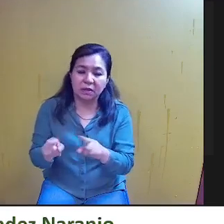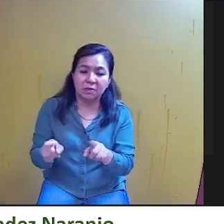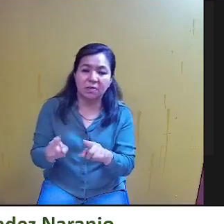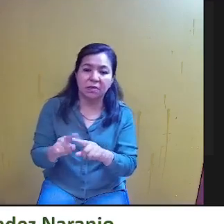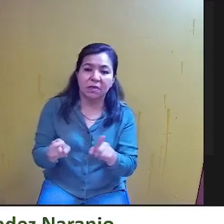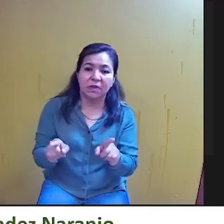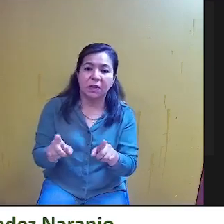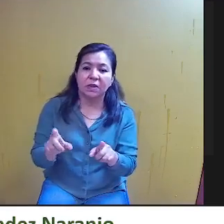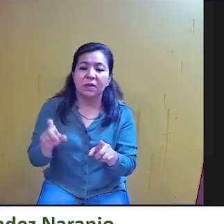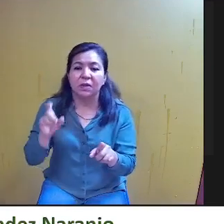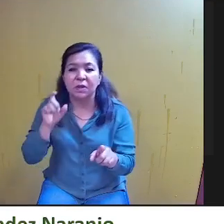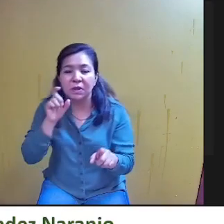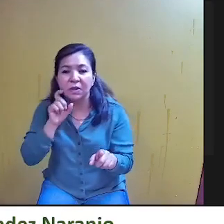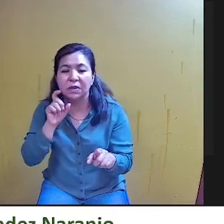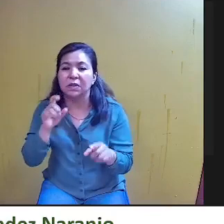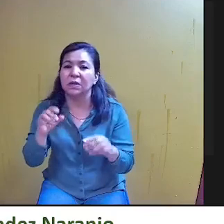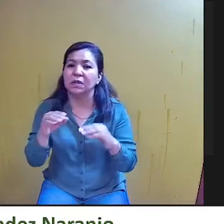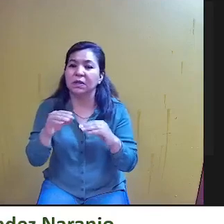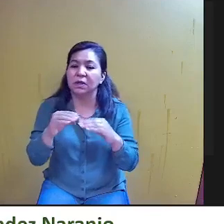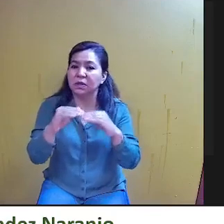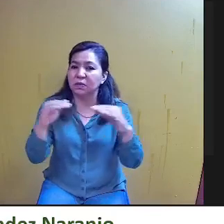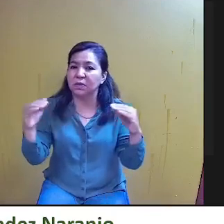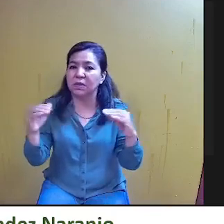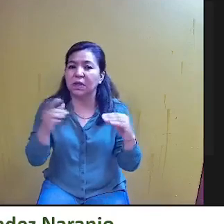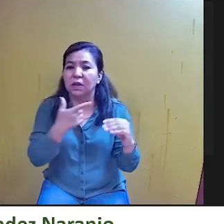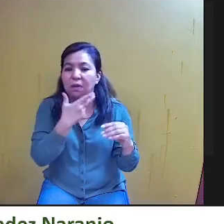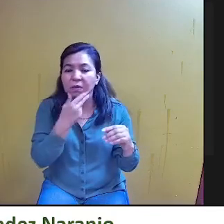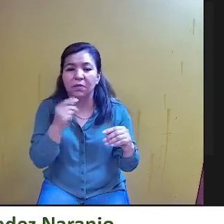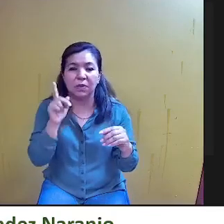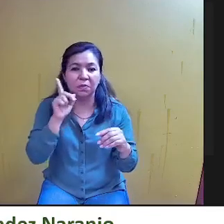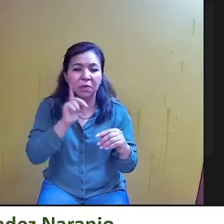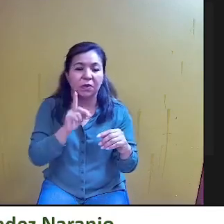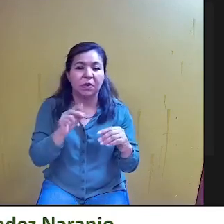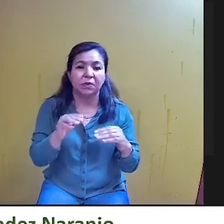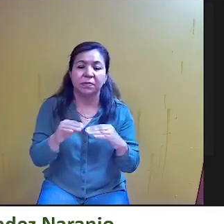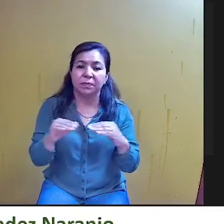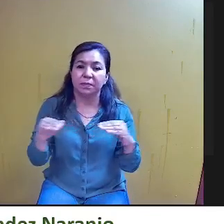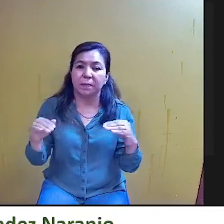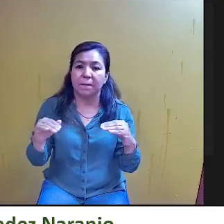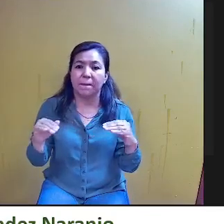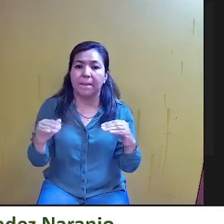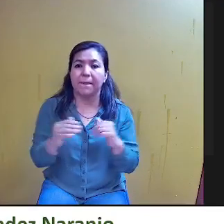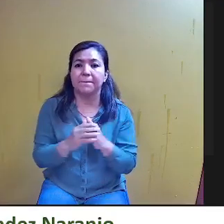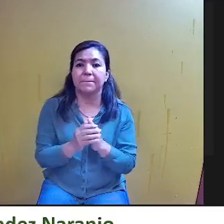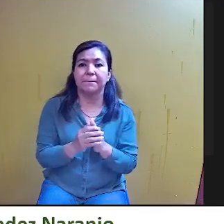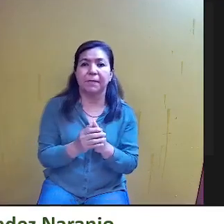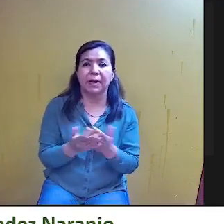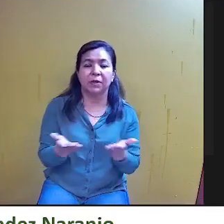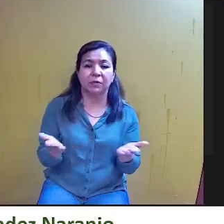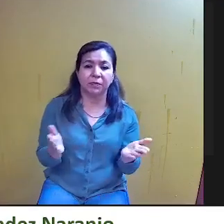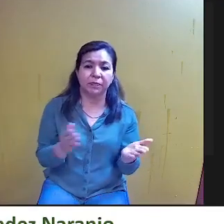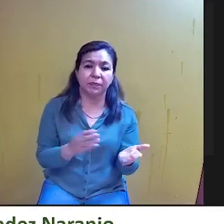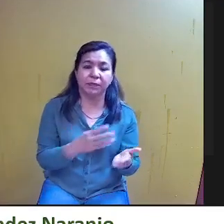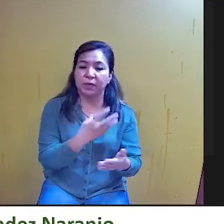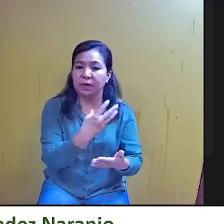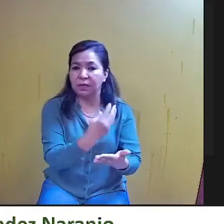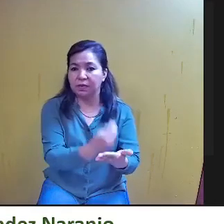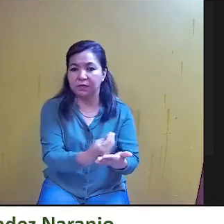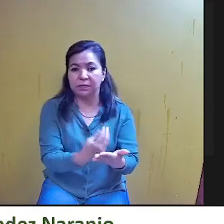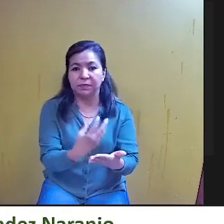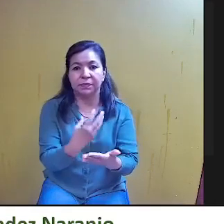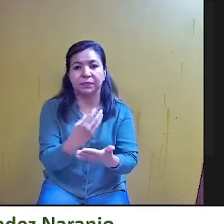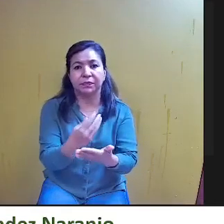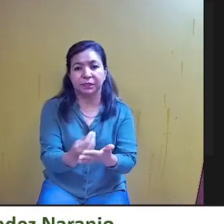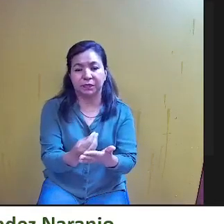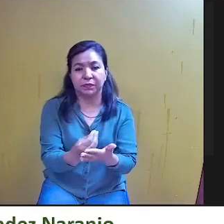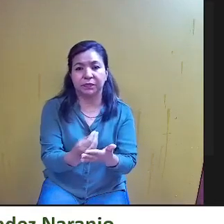género. Se ratifican y continúan las consejerías de los 28 consejos distritales electorales, como se advierte en el cuadro estadístico que la